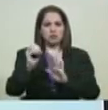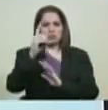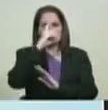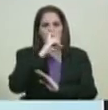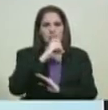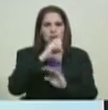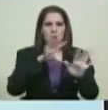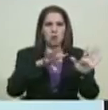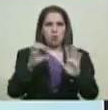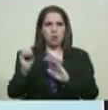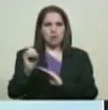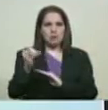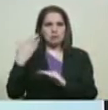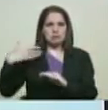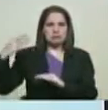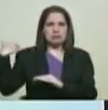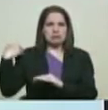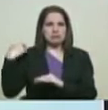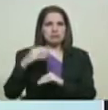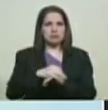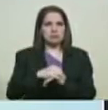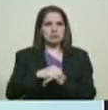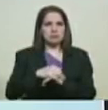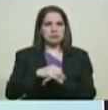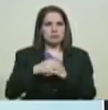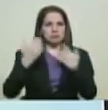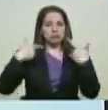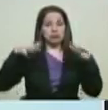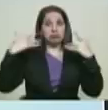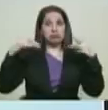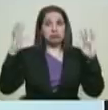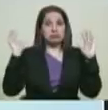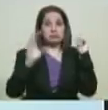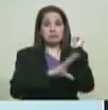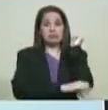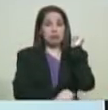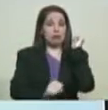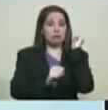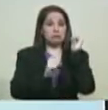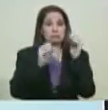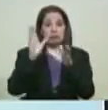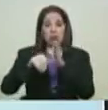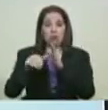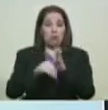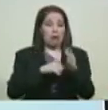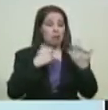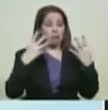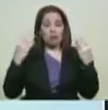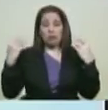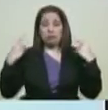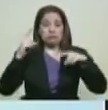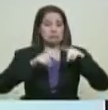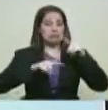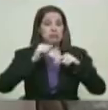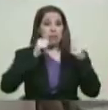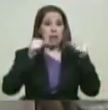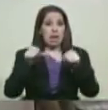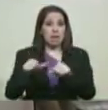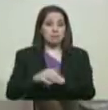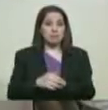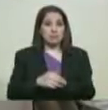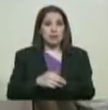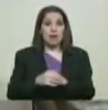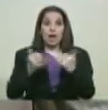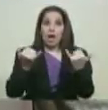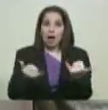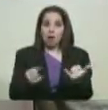en la cuarta república, ya vetusta, pasada, muy corrupta. Ese es el sistema electoral